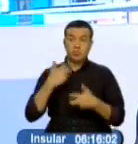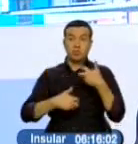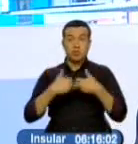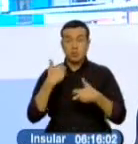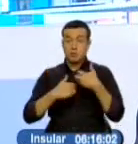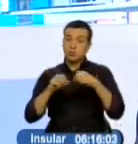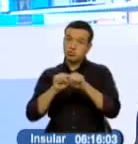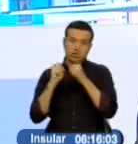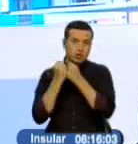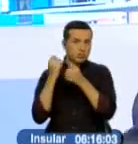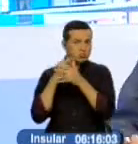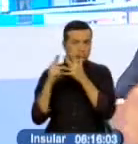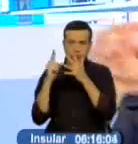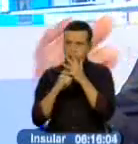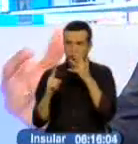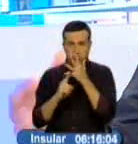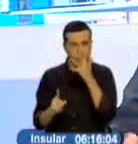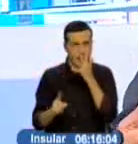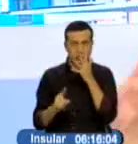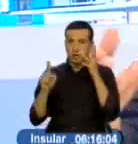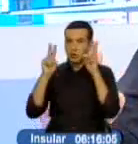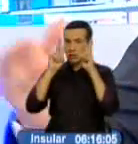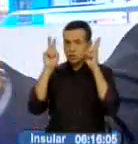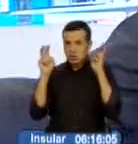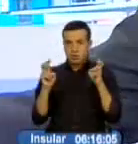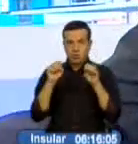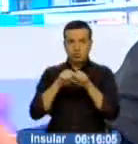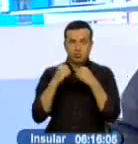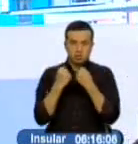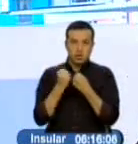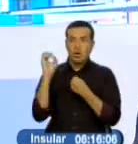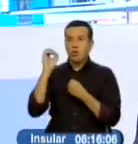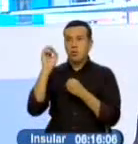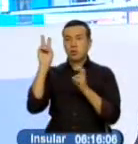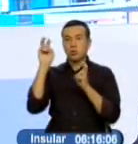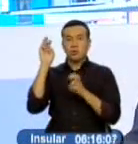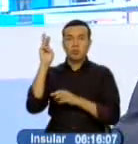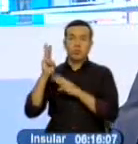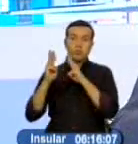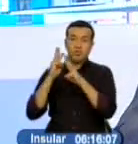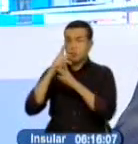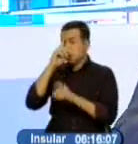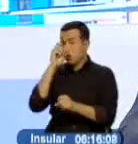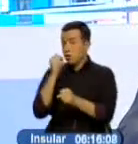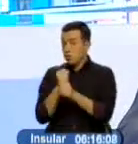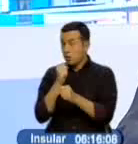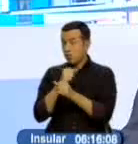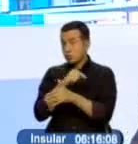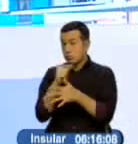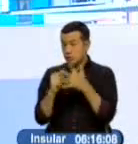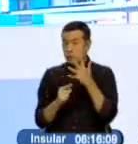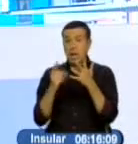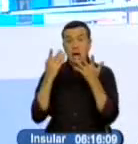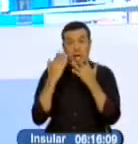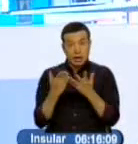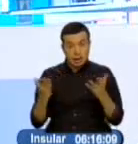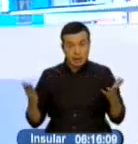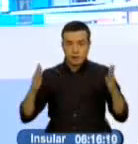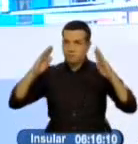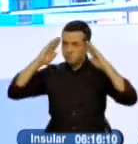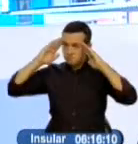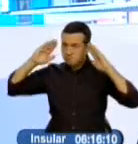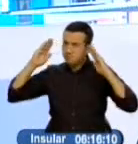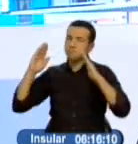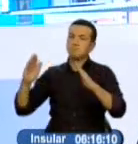problemáticas sociales diversas, relacionadas tanto con aspectos sociales o con aspectos del mundo del trabajo, y ahí también vamos a poner una